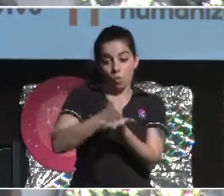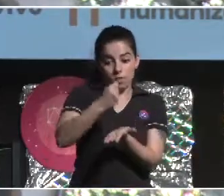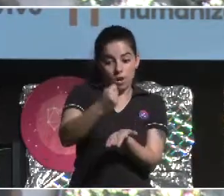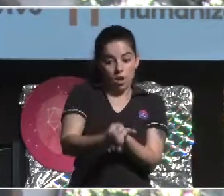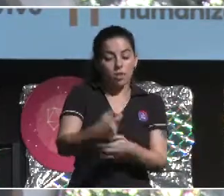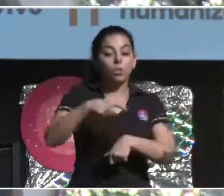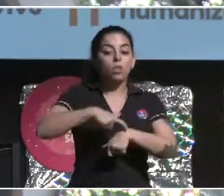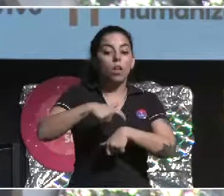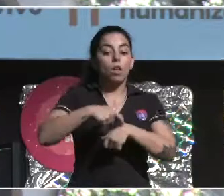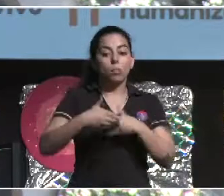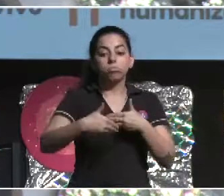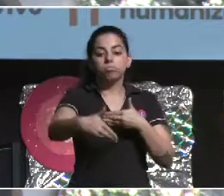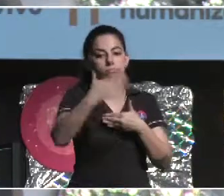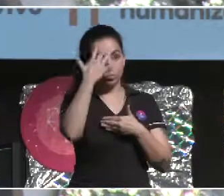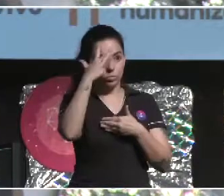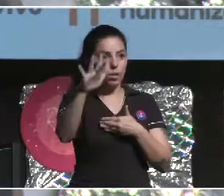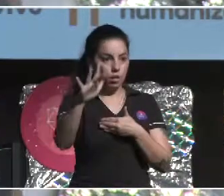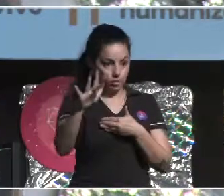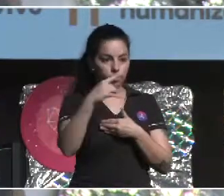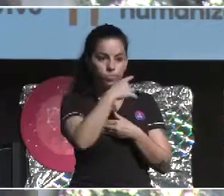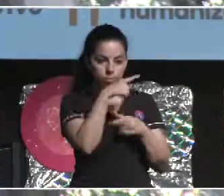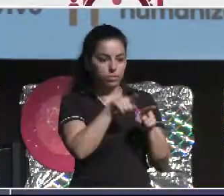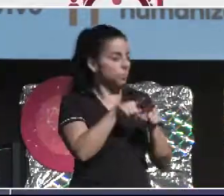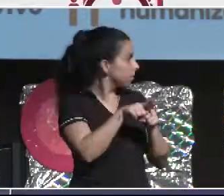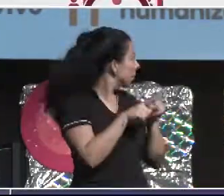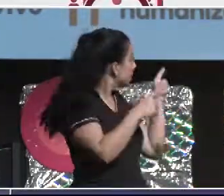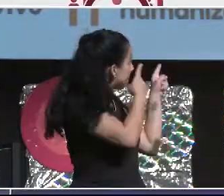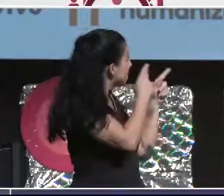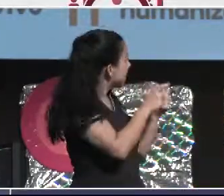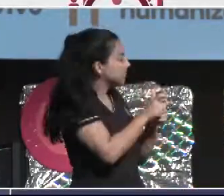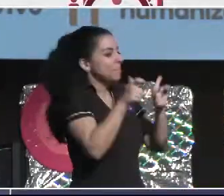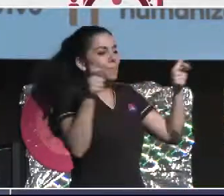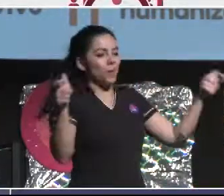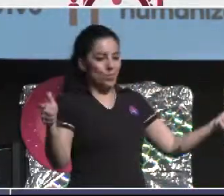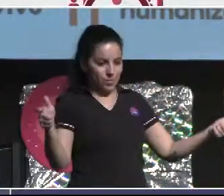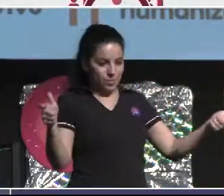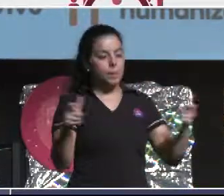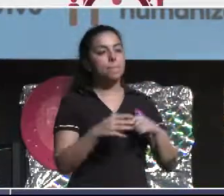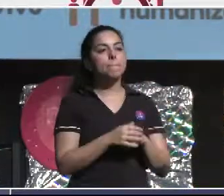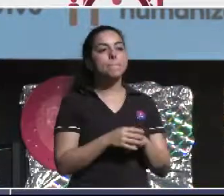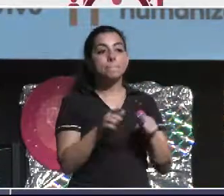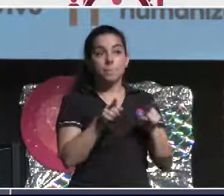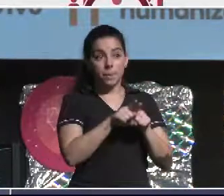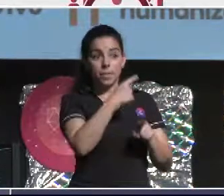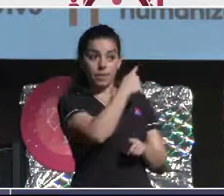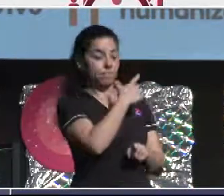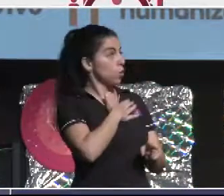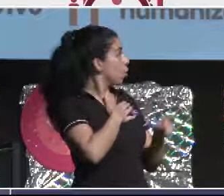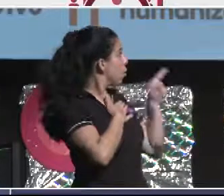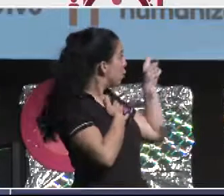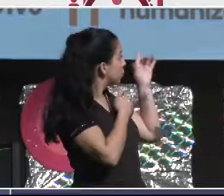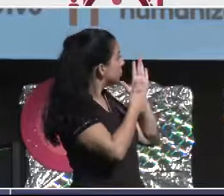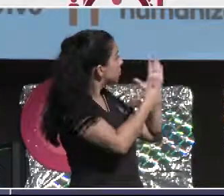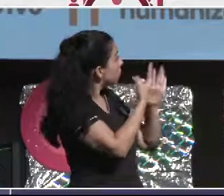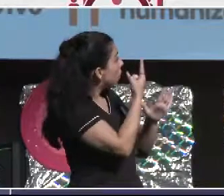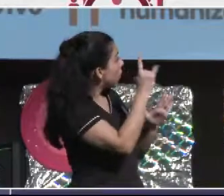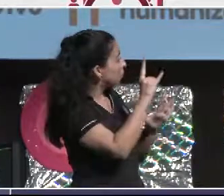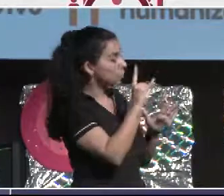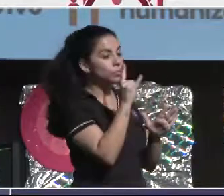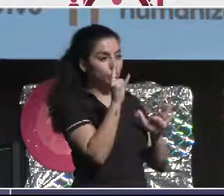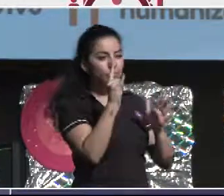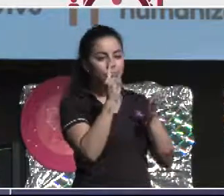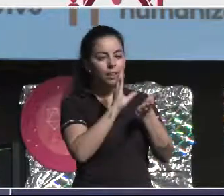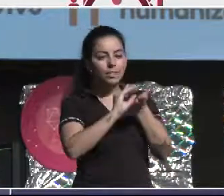contratos laborales con las empresas. Este último es uno que me gusta mostrar mucho porque es cómo